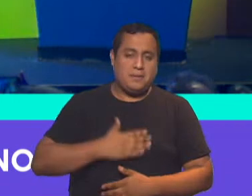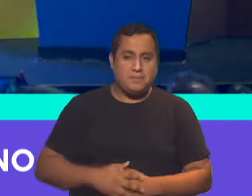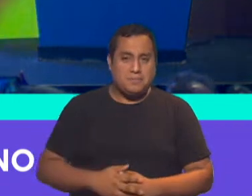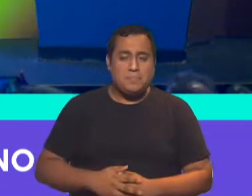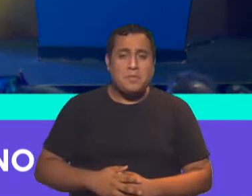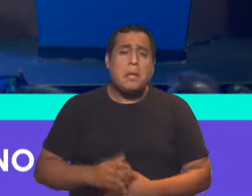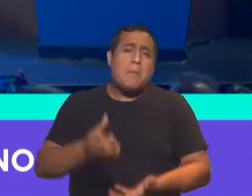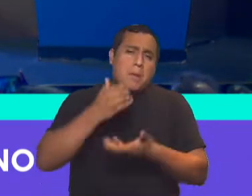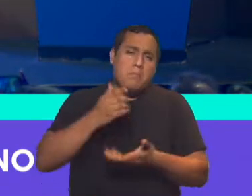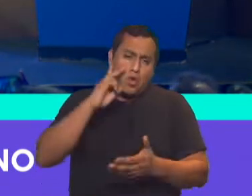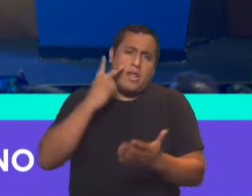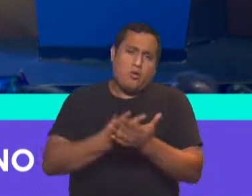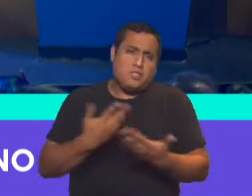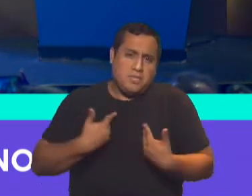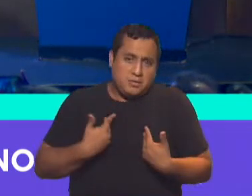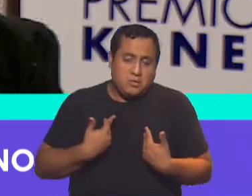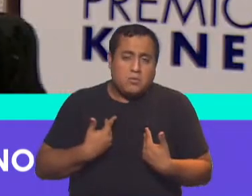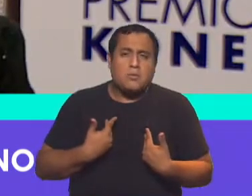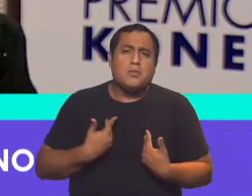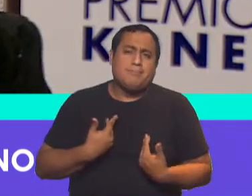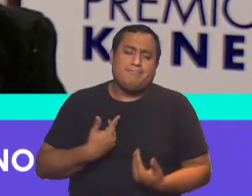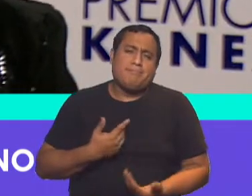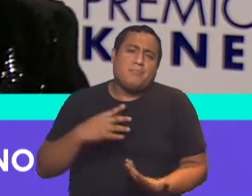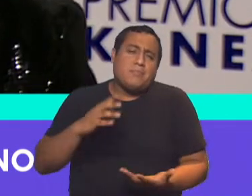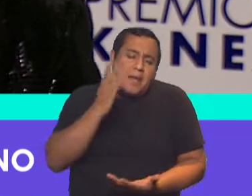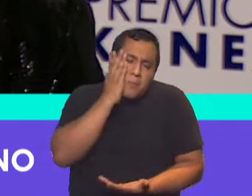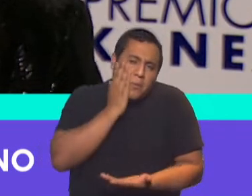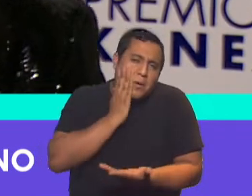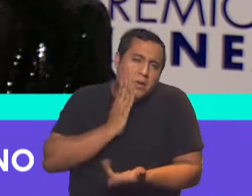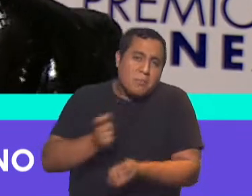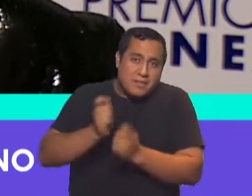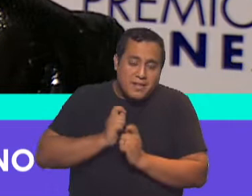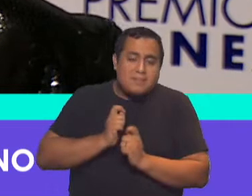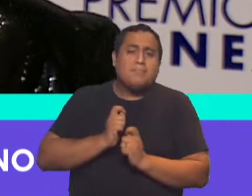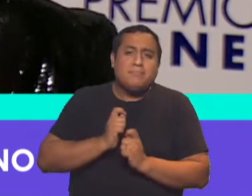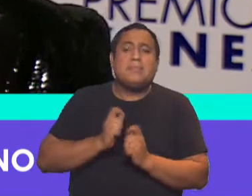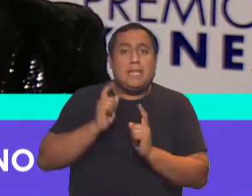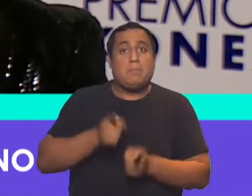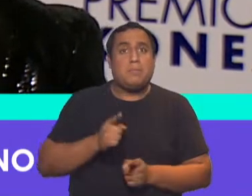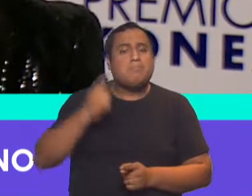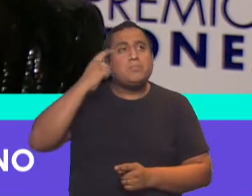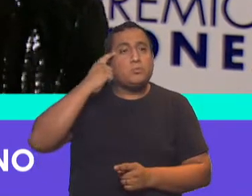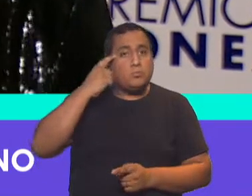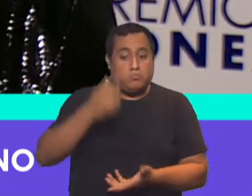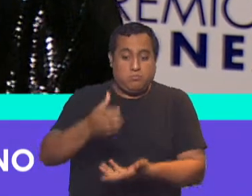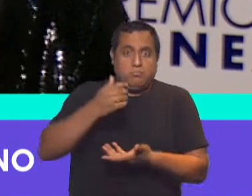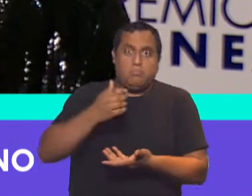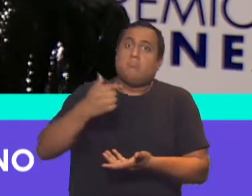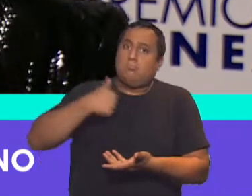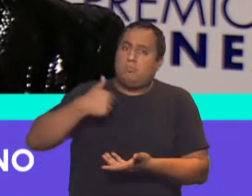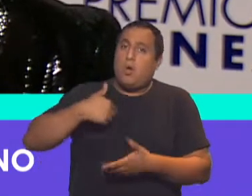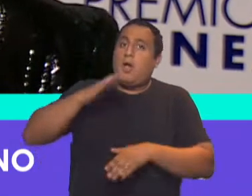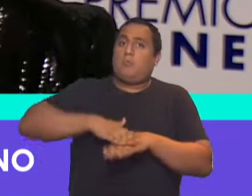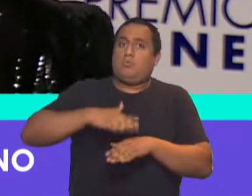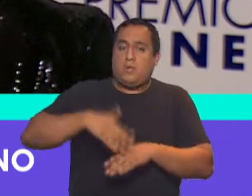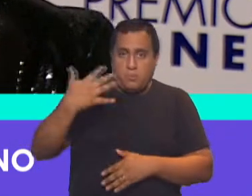un reconocimiento y un gesto muy amoroso y cálido, también conllevan mucha responsabilidad. Así que este